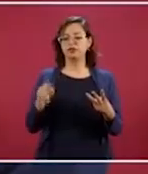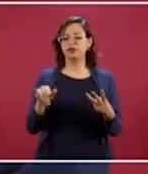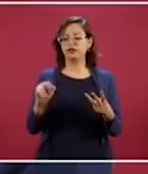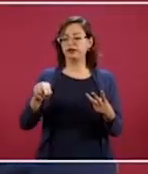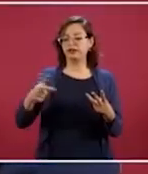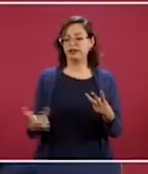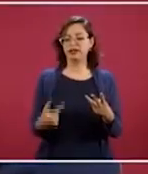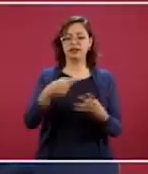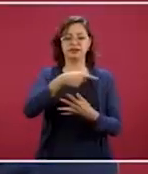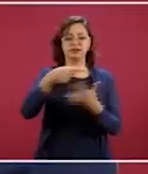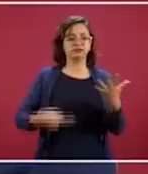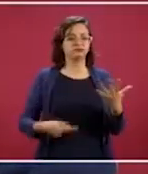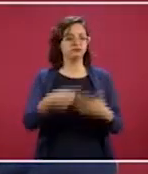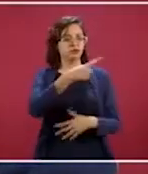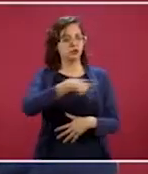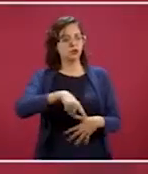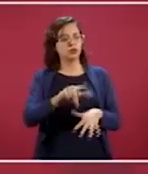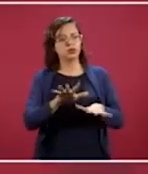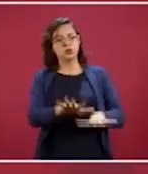de todos los luchadores